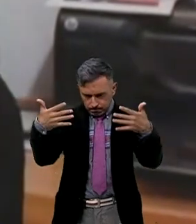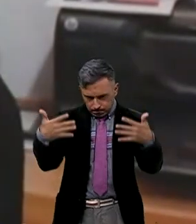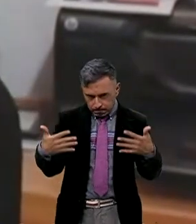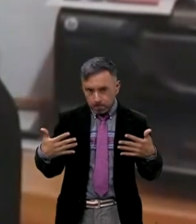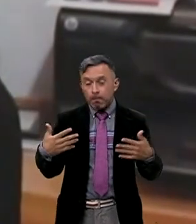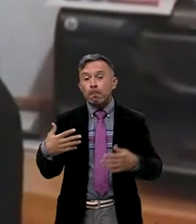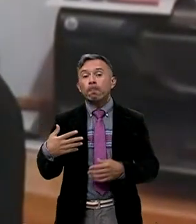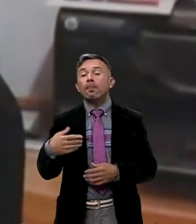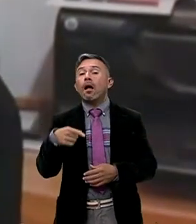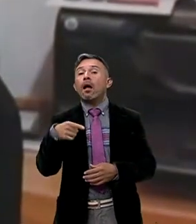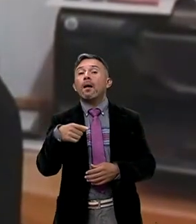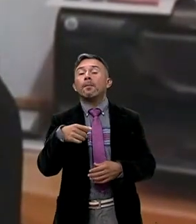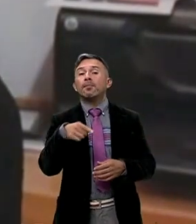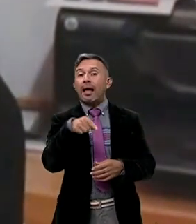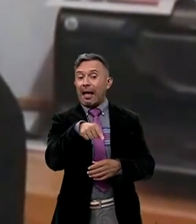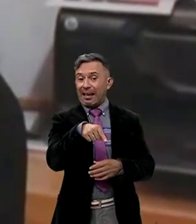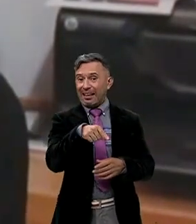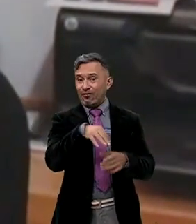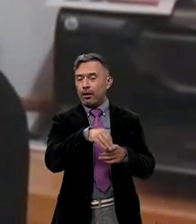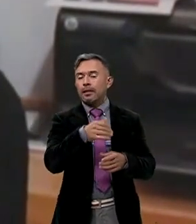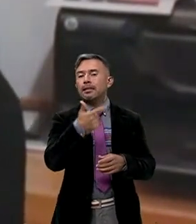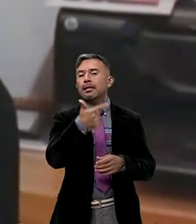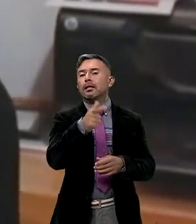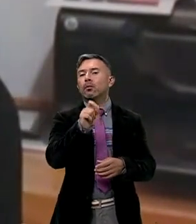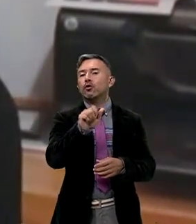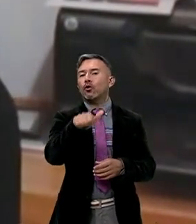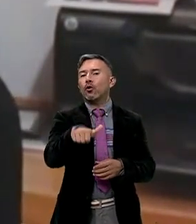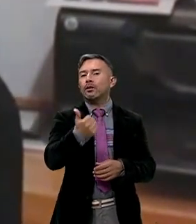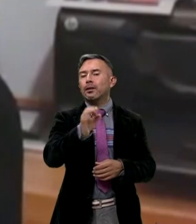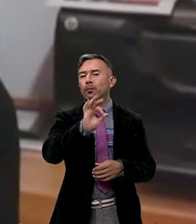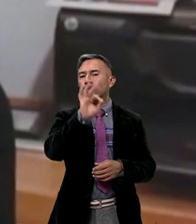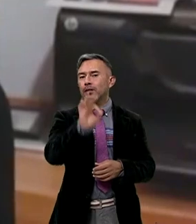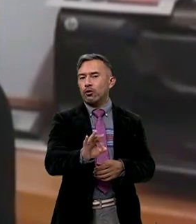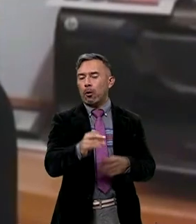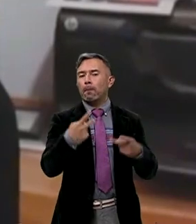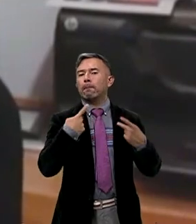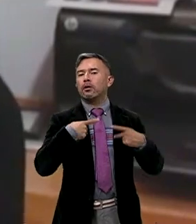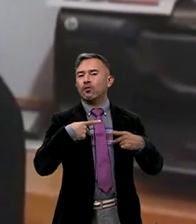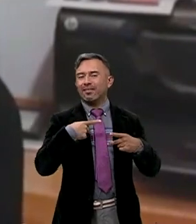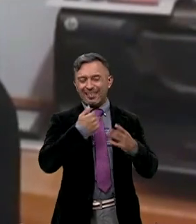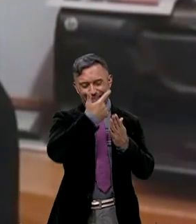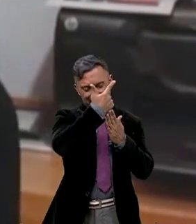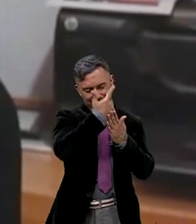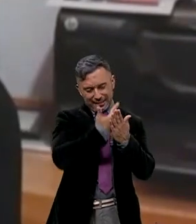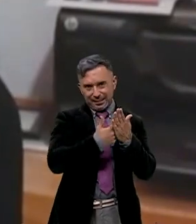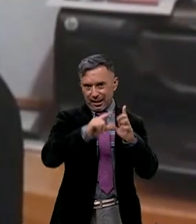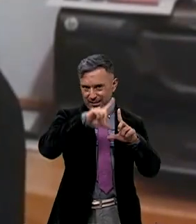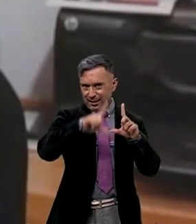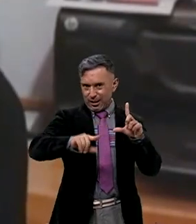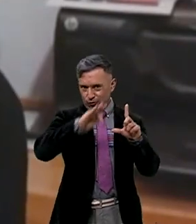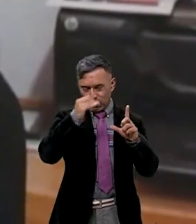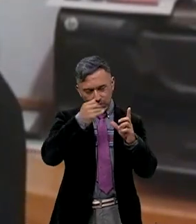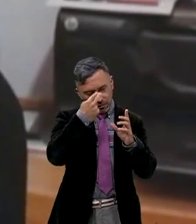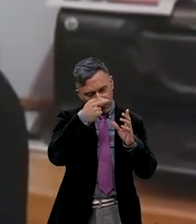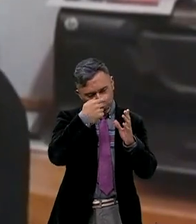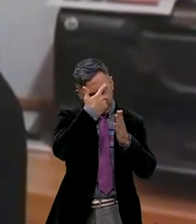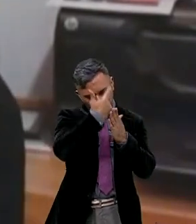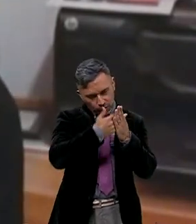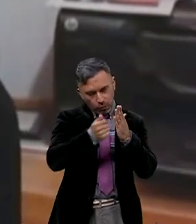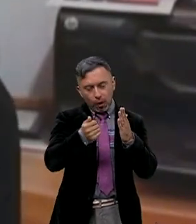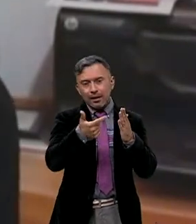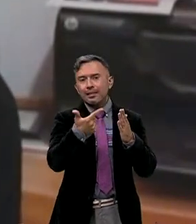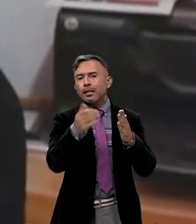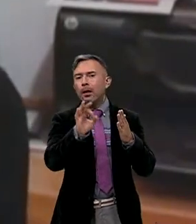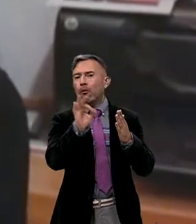participación del 7 punto 11 por ciento de las personas que están en la lista nominal de electores obviamente hubiéramos